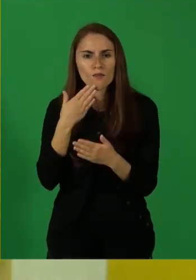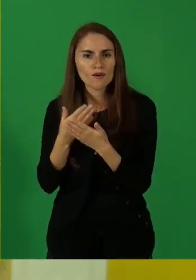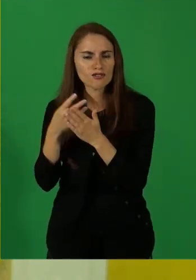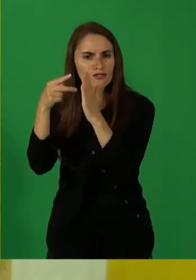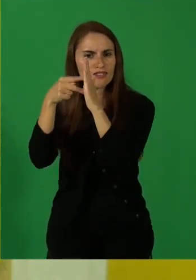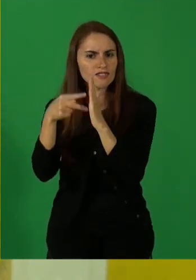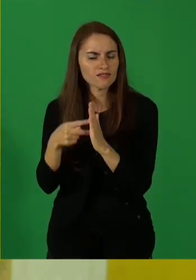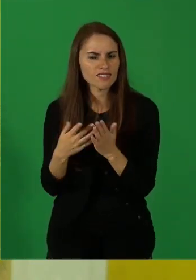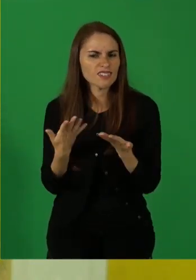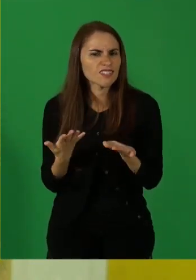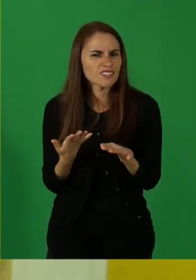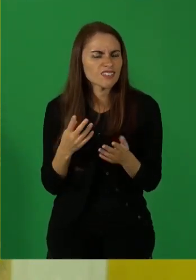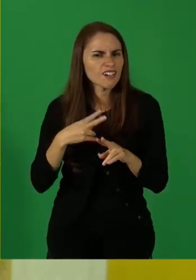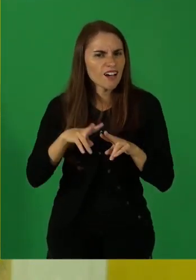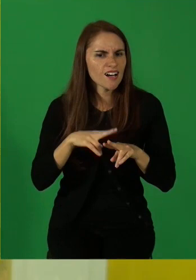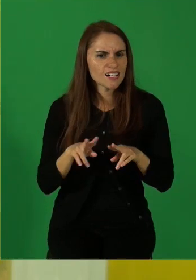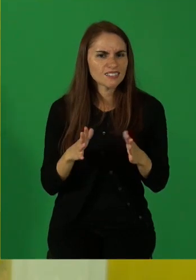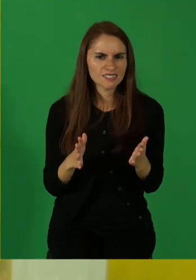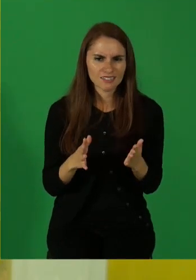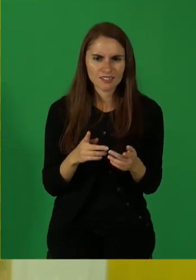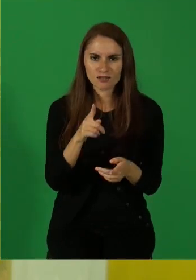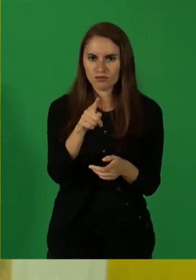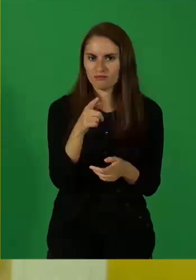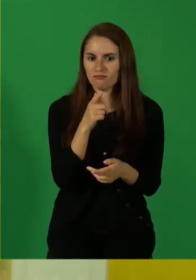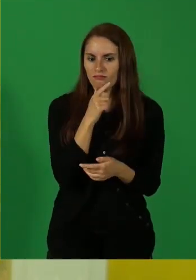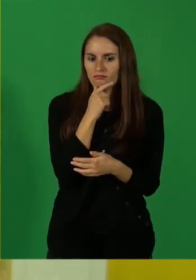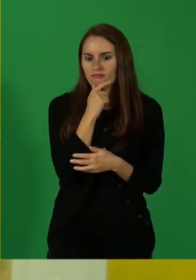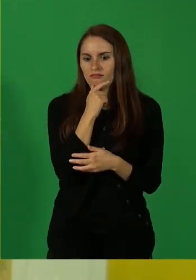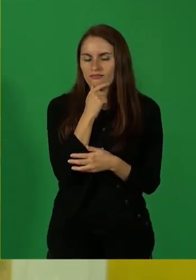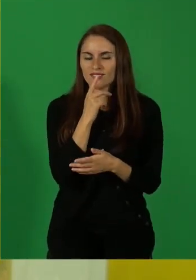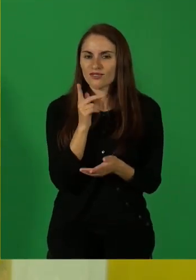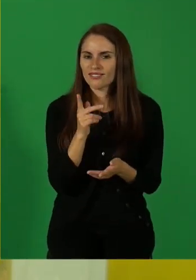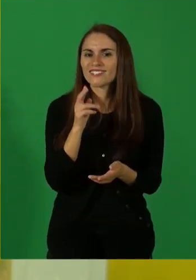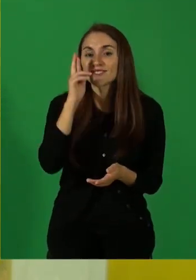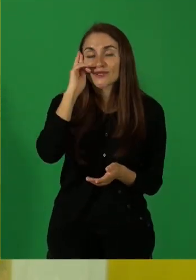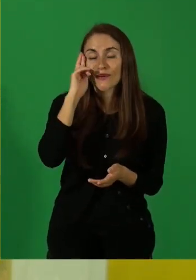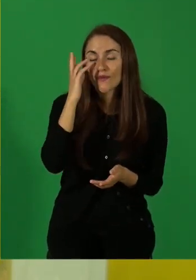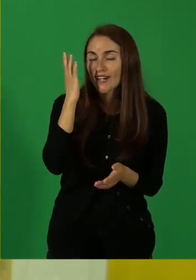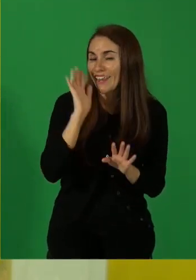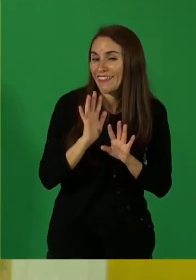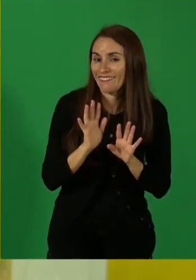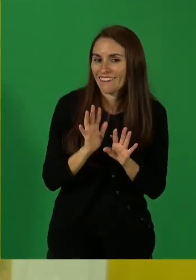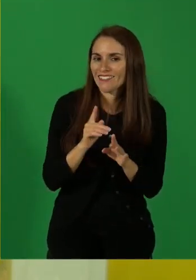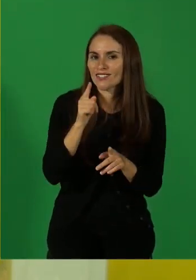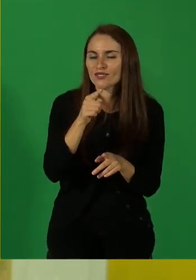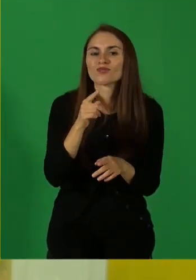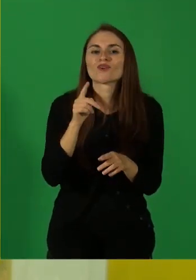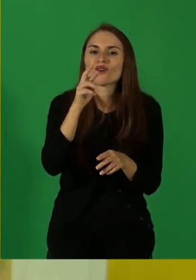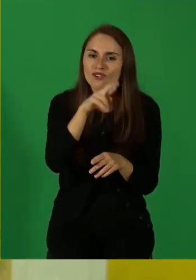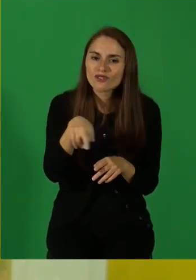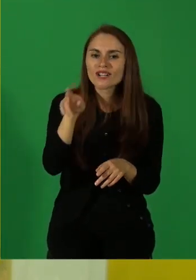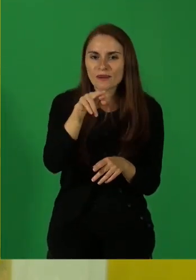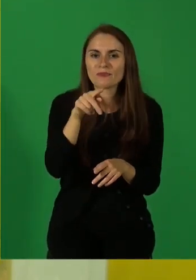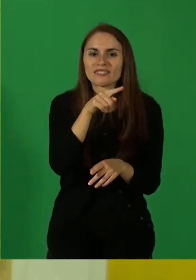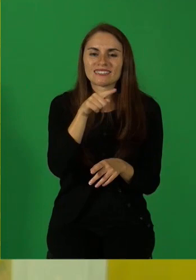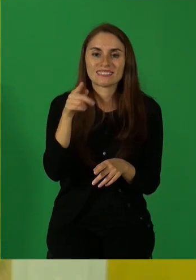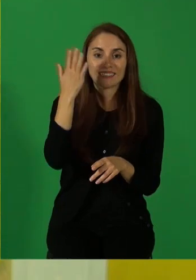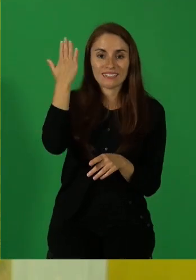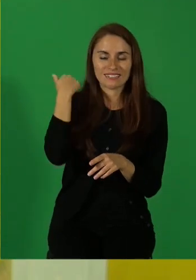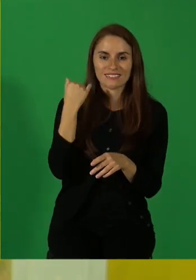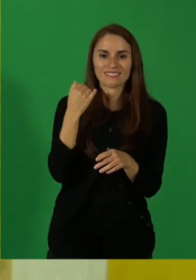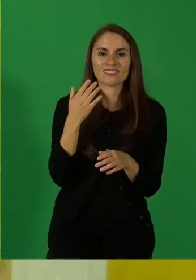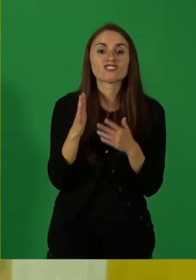¿Logras? Ah, no me mires con esa cara. Si no te acuerdas de la clase anterior, tienes que verla entonces en el